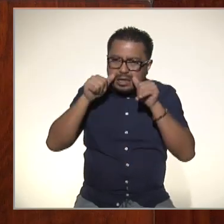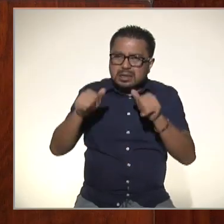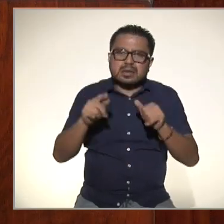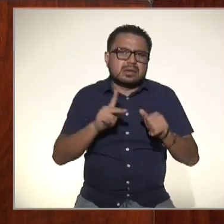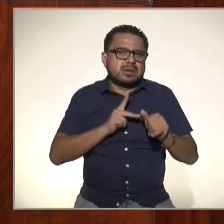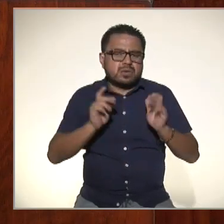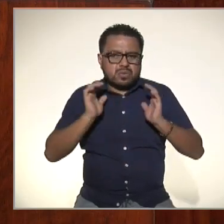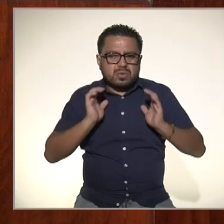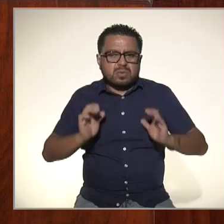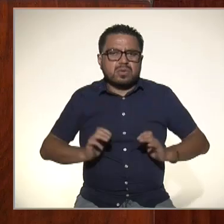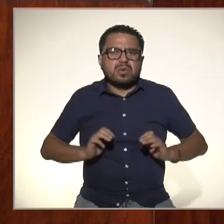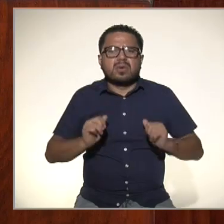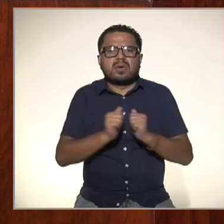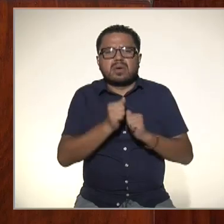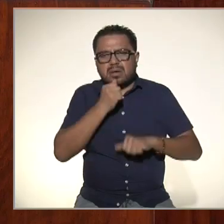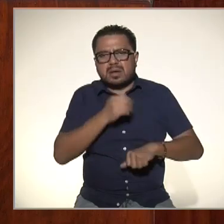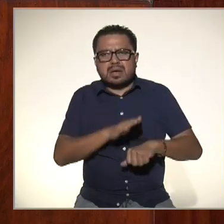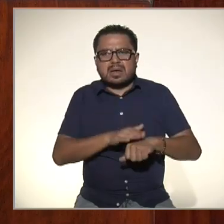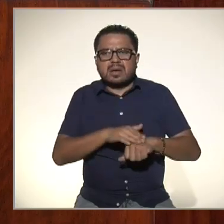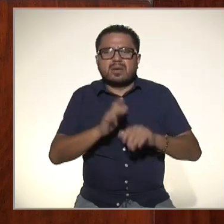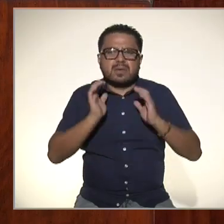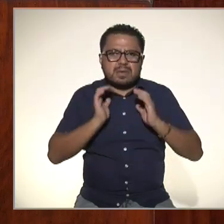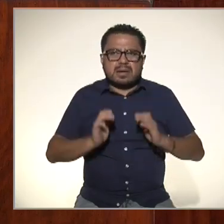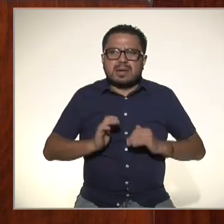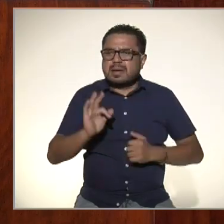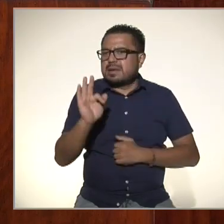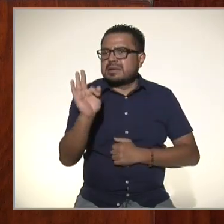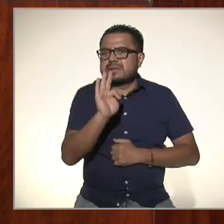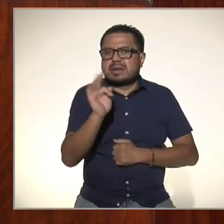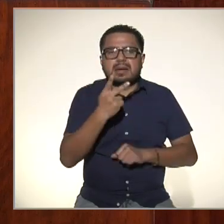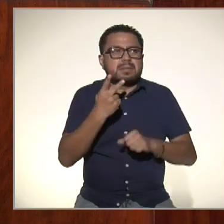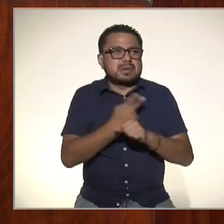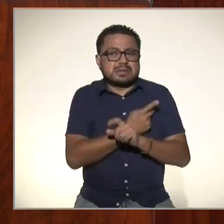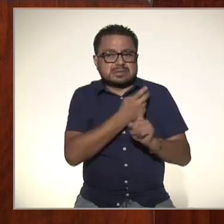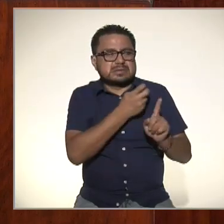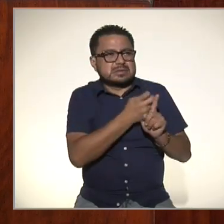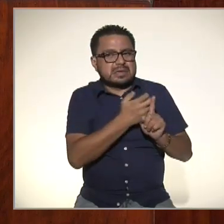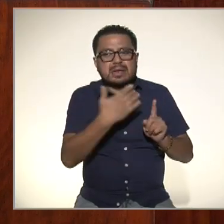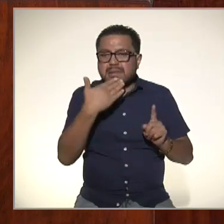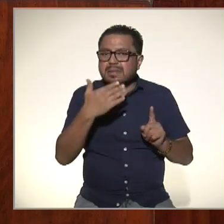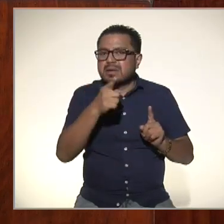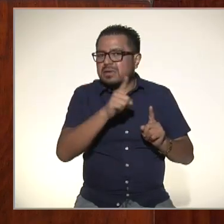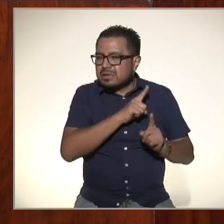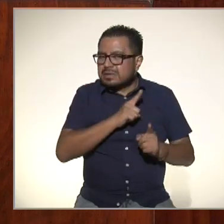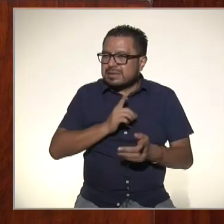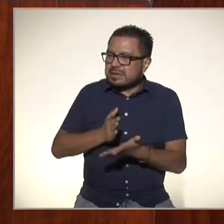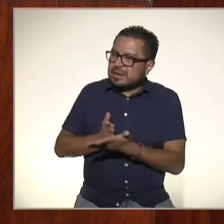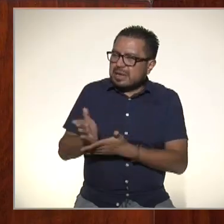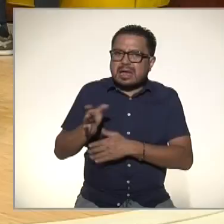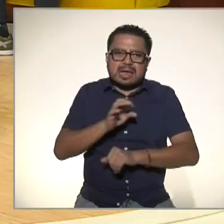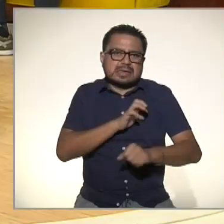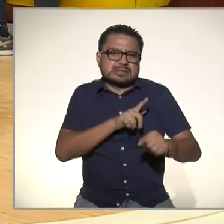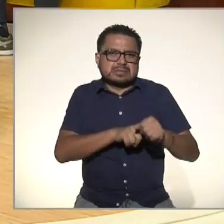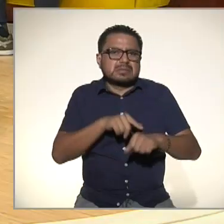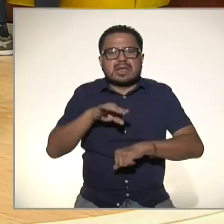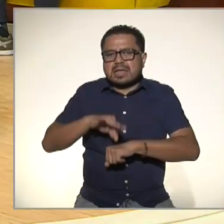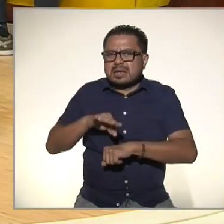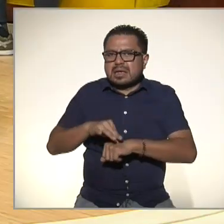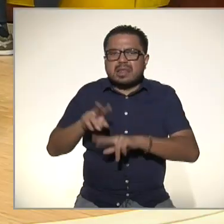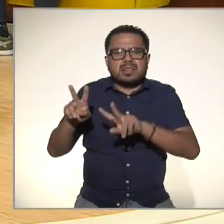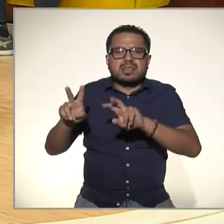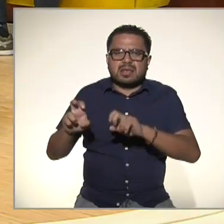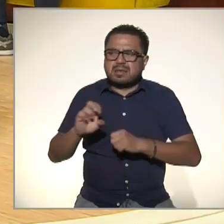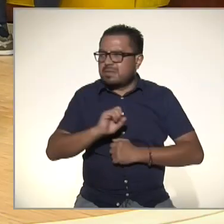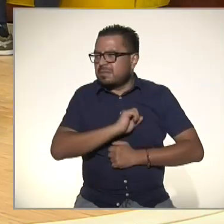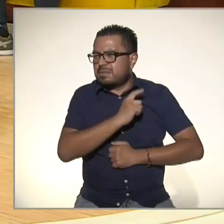cuerpo, en las señales que nos da nuestro cuerpo. A lo mejor cuando eso suceda es buen momento de visitar a un especialista en temas de